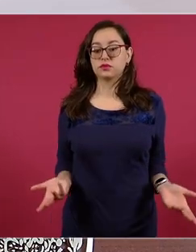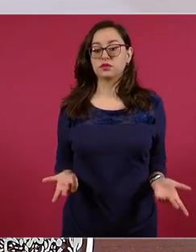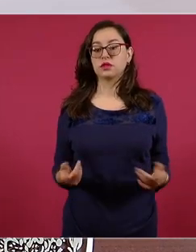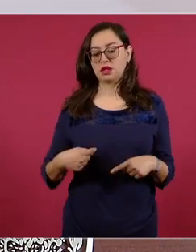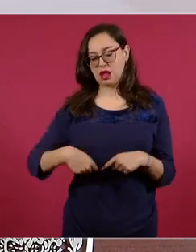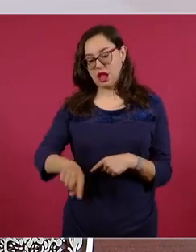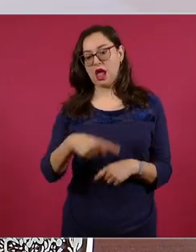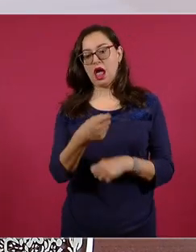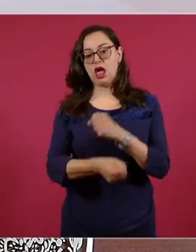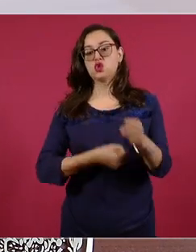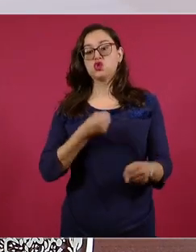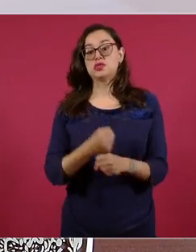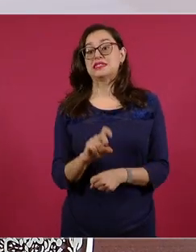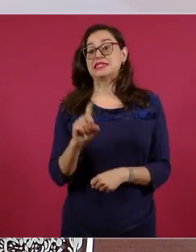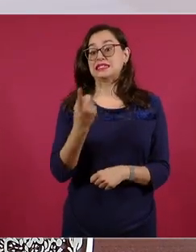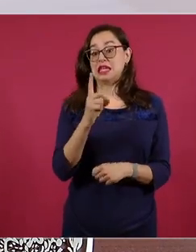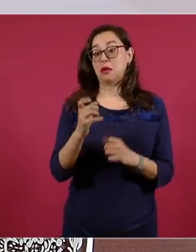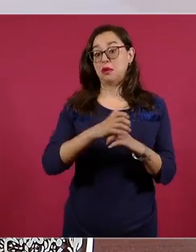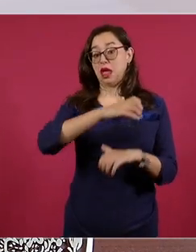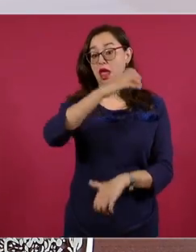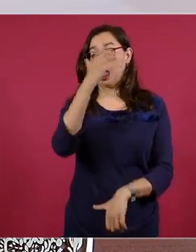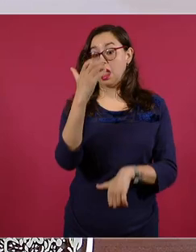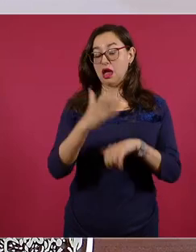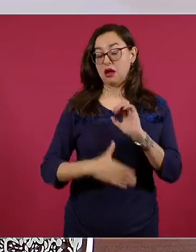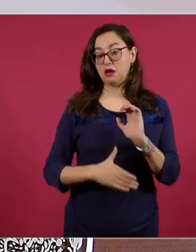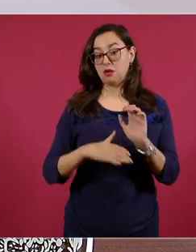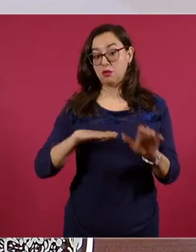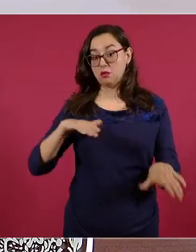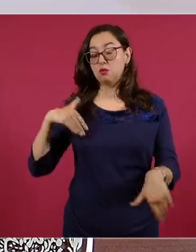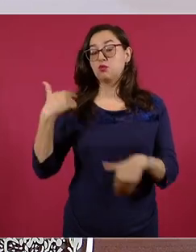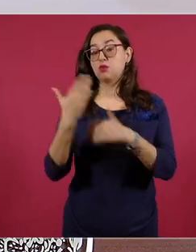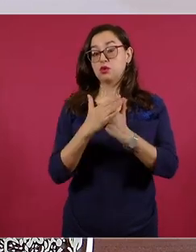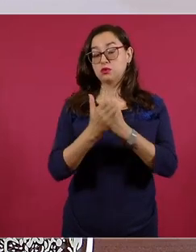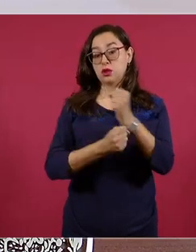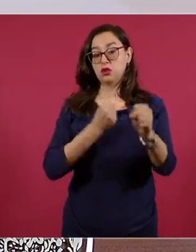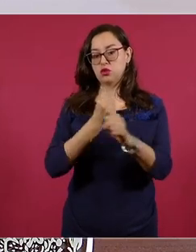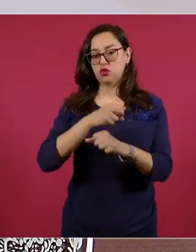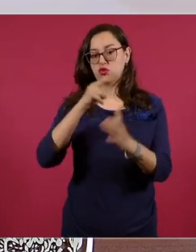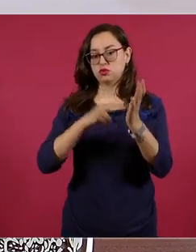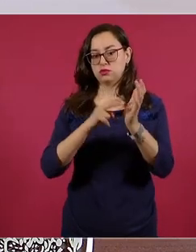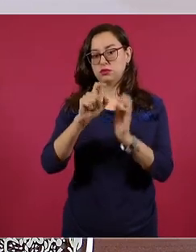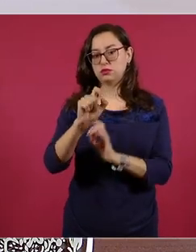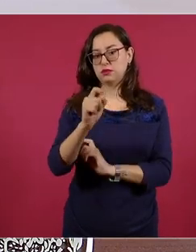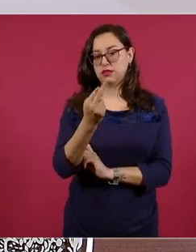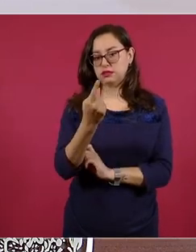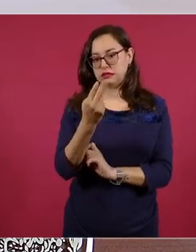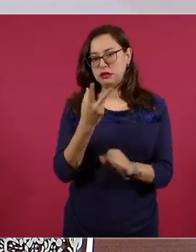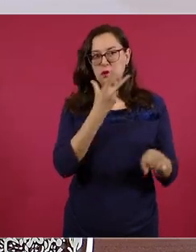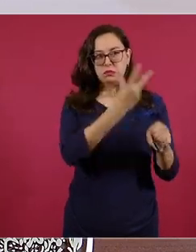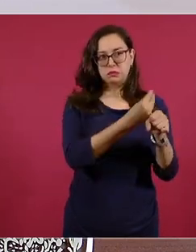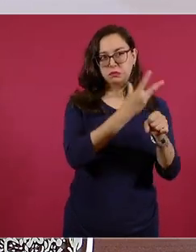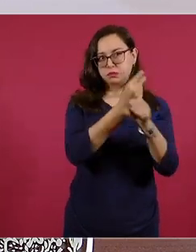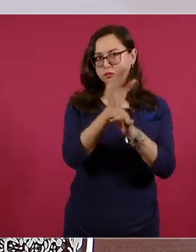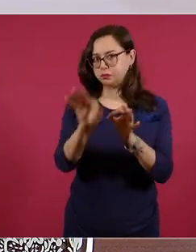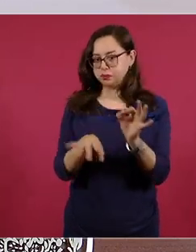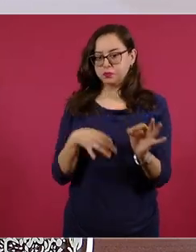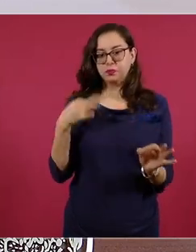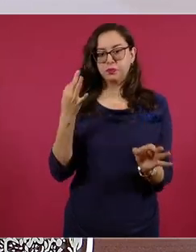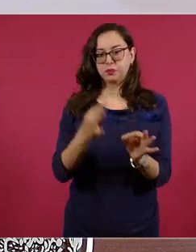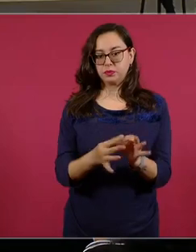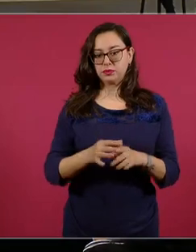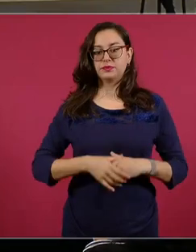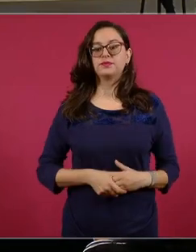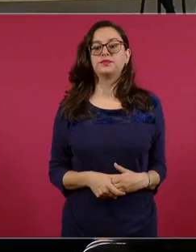del 24 y la equiparemos al 100% en junio del 2025. Les presentamos algunas estadísticas. En tema de